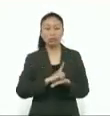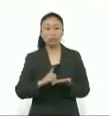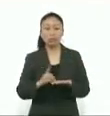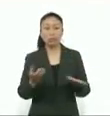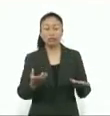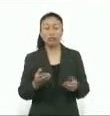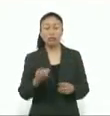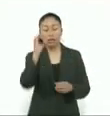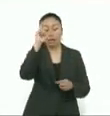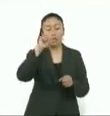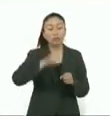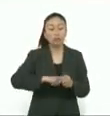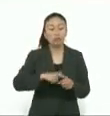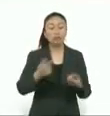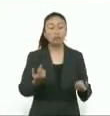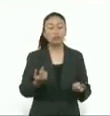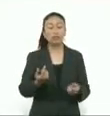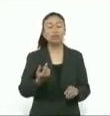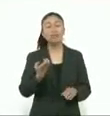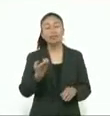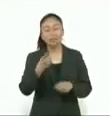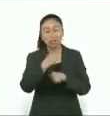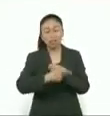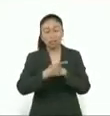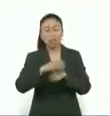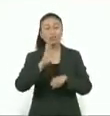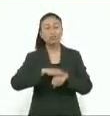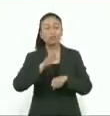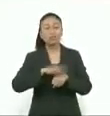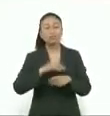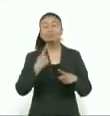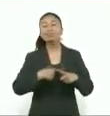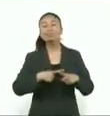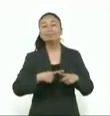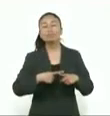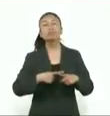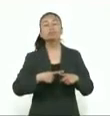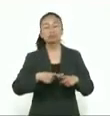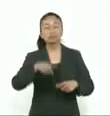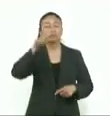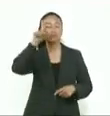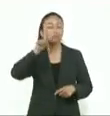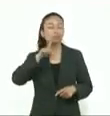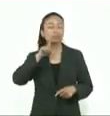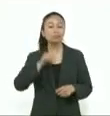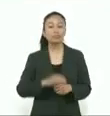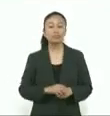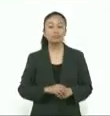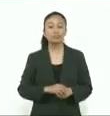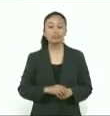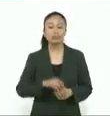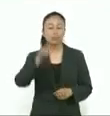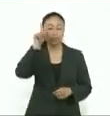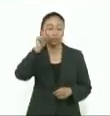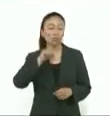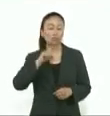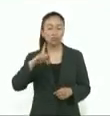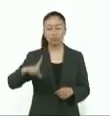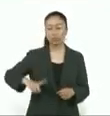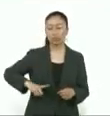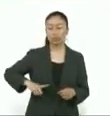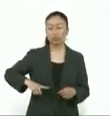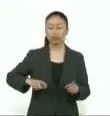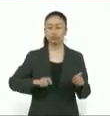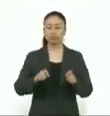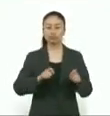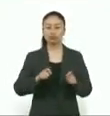la cultura, a quien más afecta es a las mujeres. Como mujeres gobernantes,